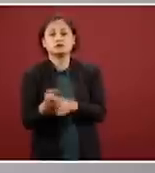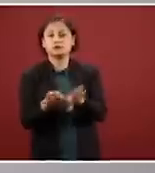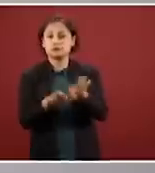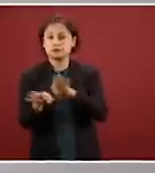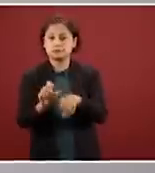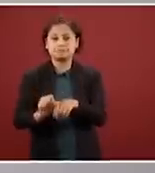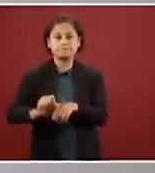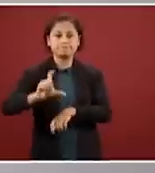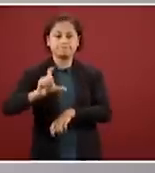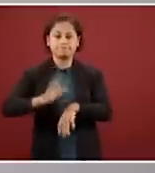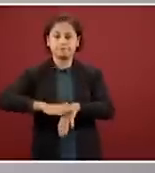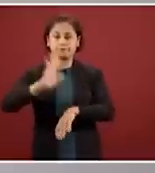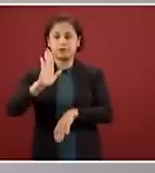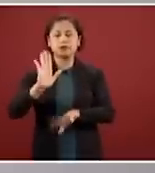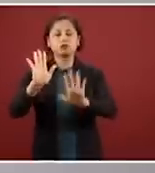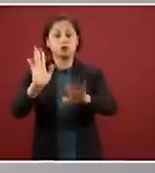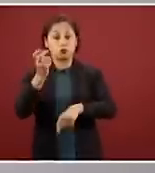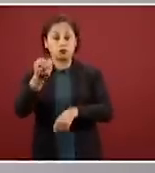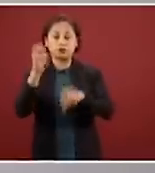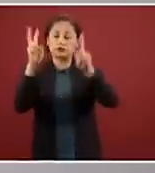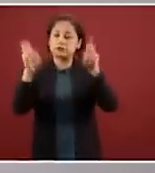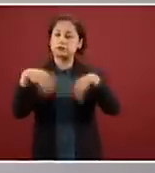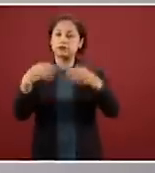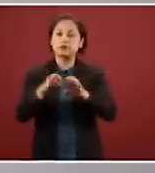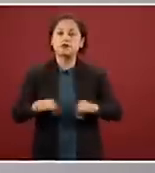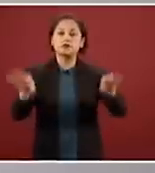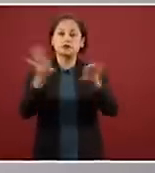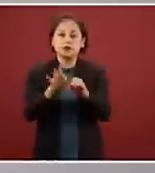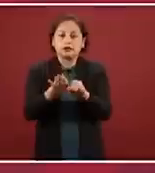tema importante ahora que inicia el año,